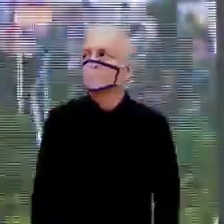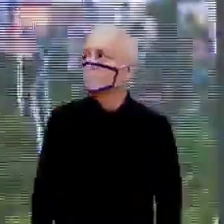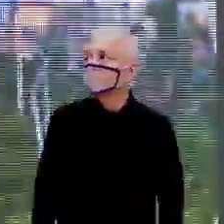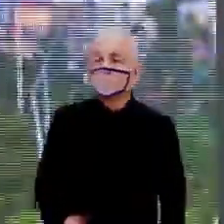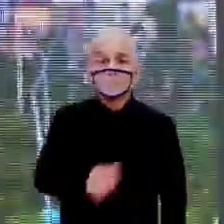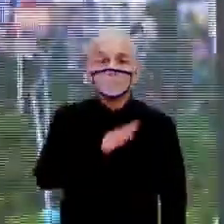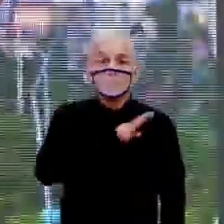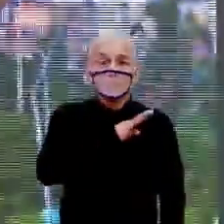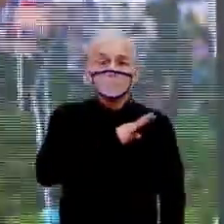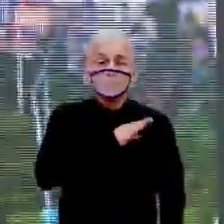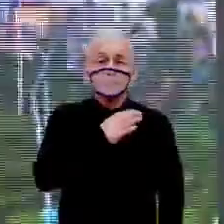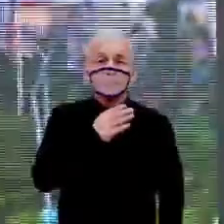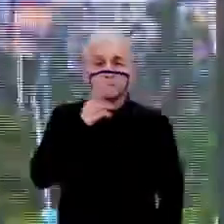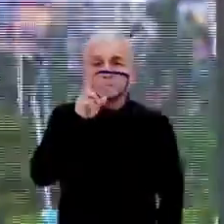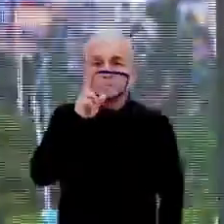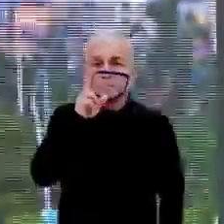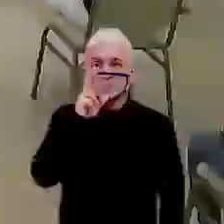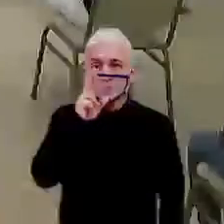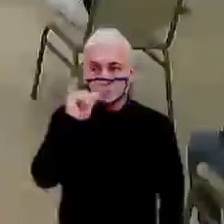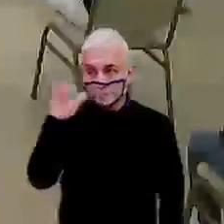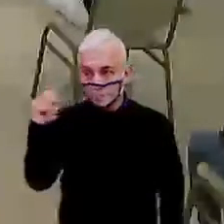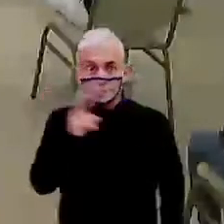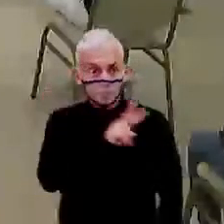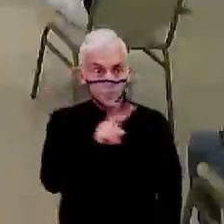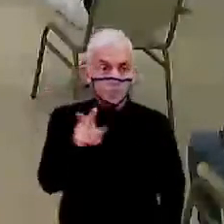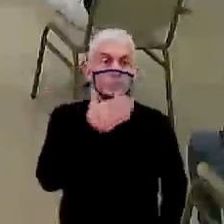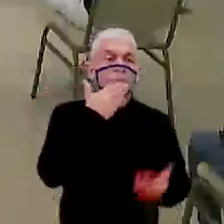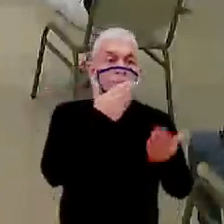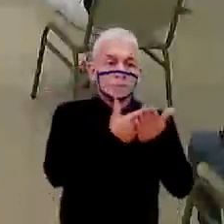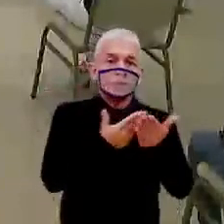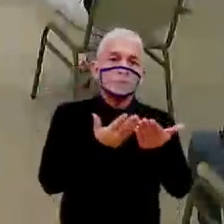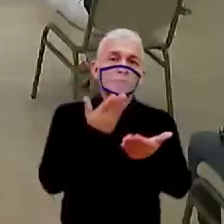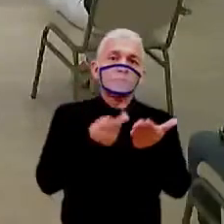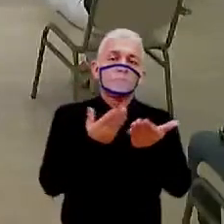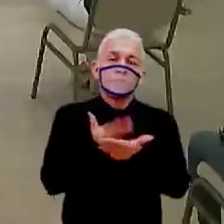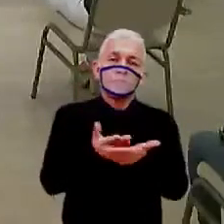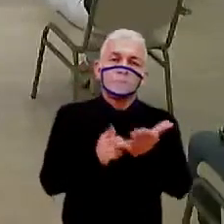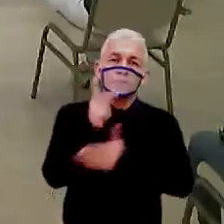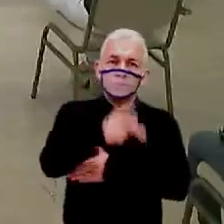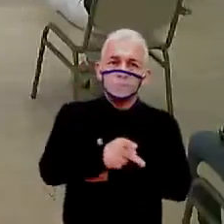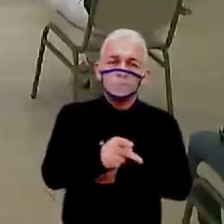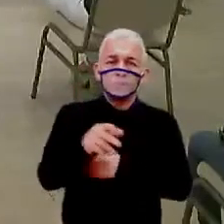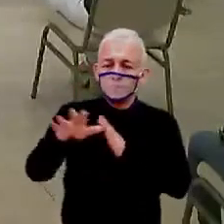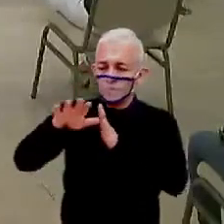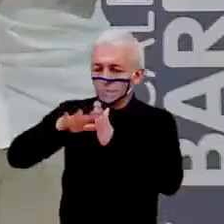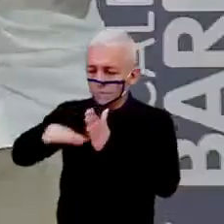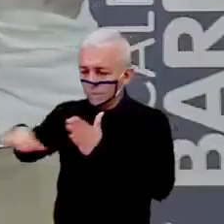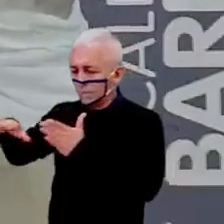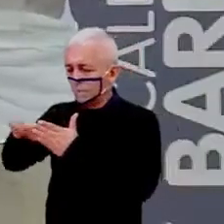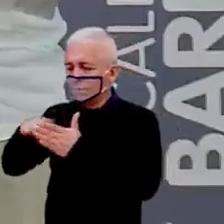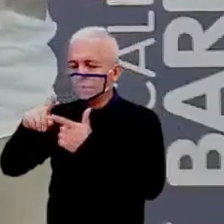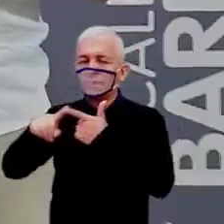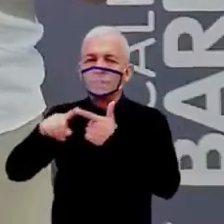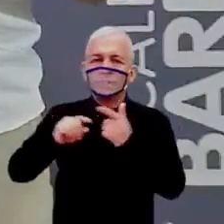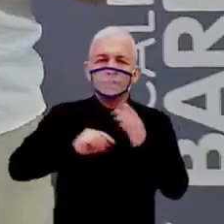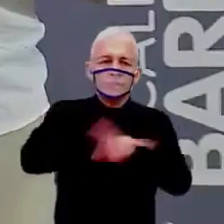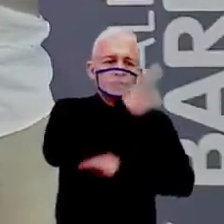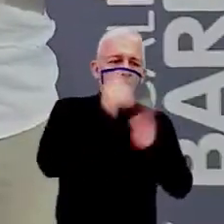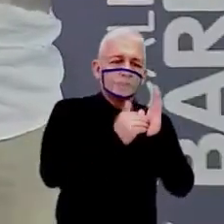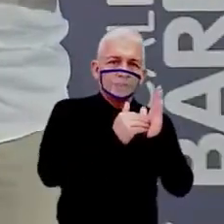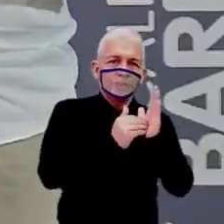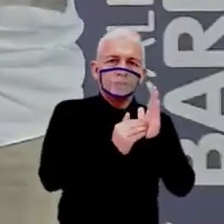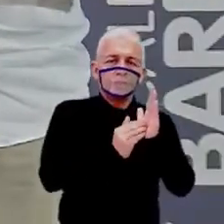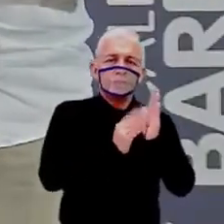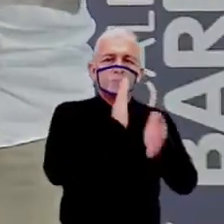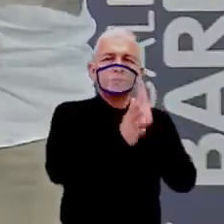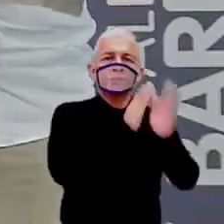Alcalde Ricardo, muchas gracias por presentarnos este gran proyecto para la ciudad de Barranquilla. Y de Mallorquín nos vamos ahora para el centro de la ciudad, porque